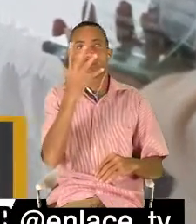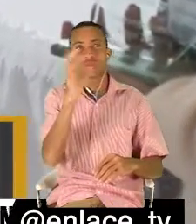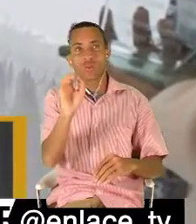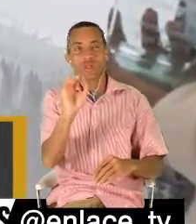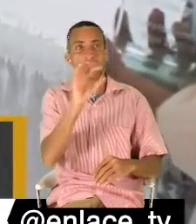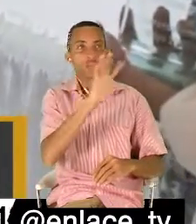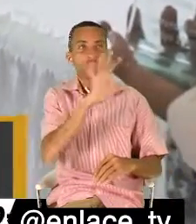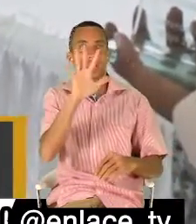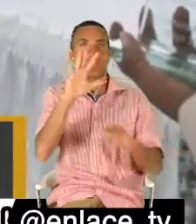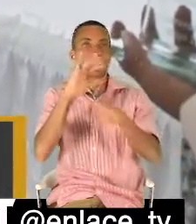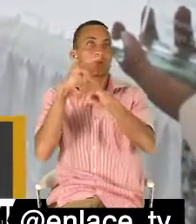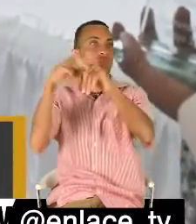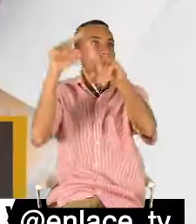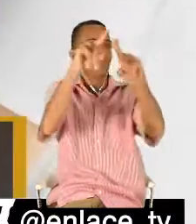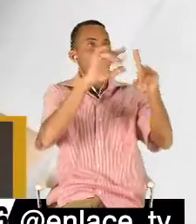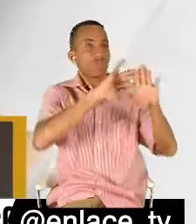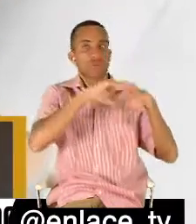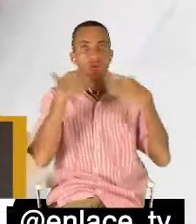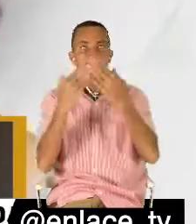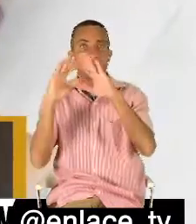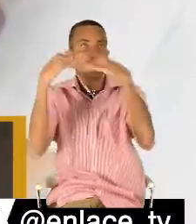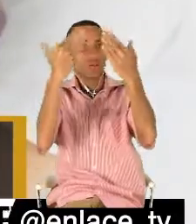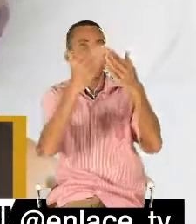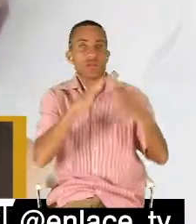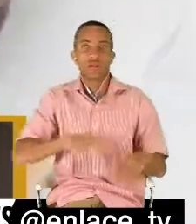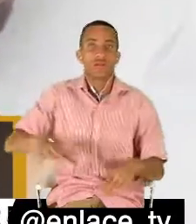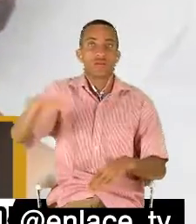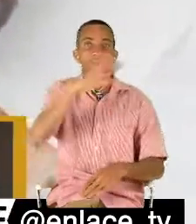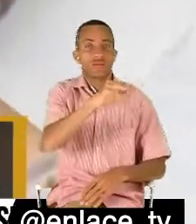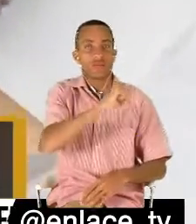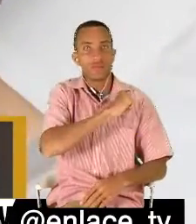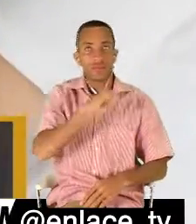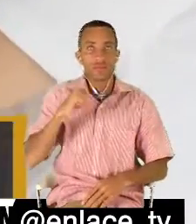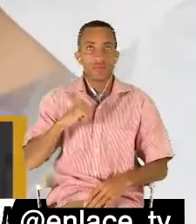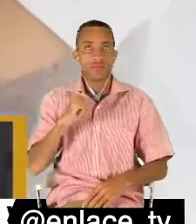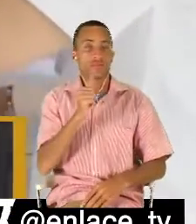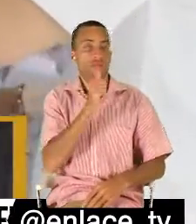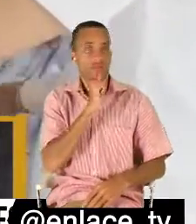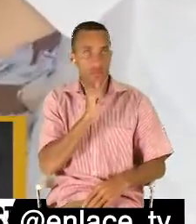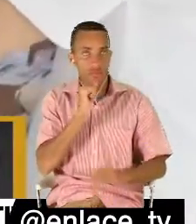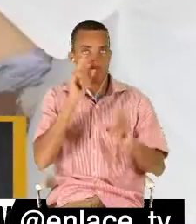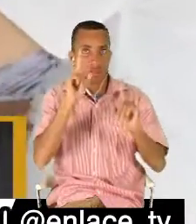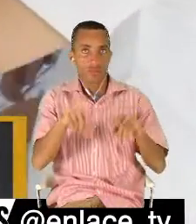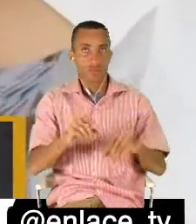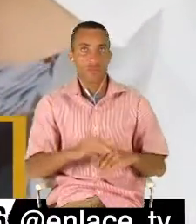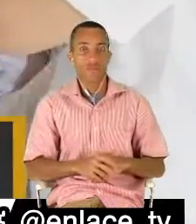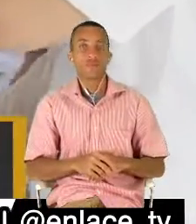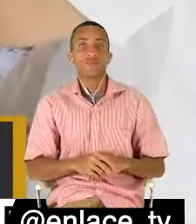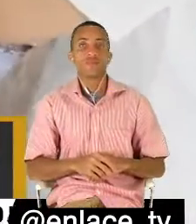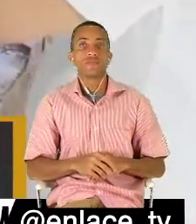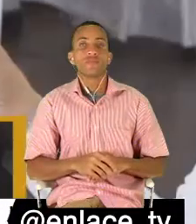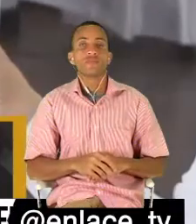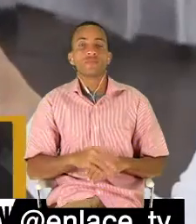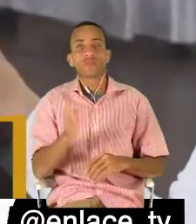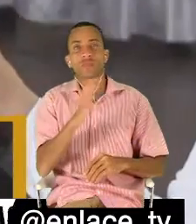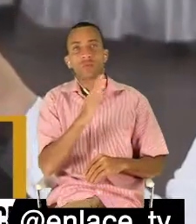50-55 instituciones educativas de todo el municipio, entre públicos y privadas, asistieron al evento. Más o menos tuvimos alrededor